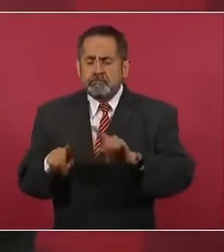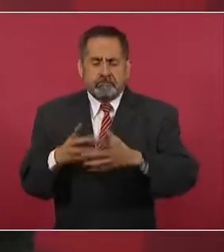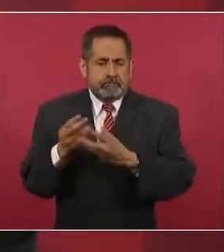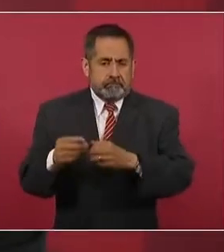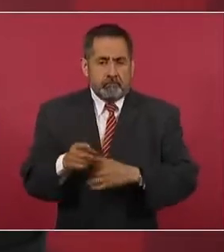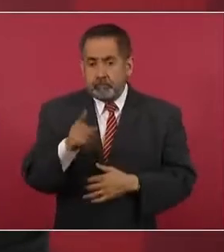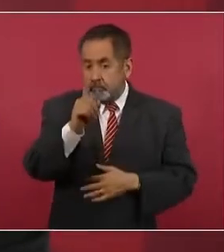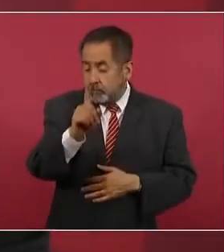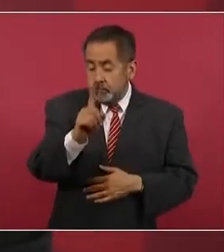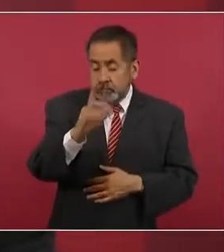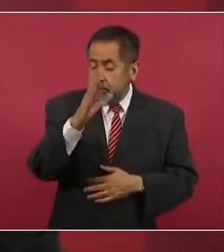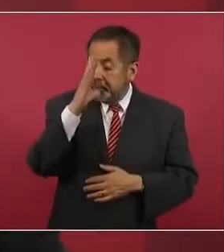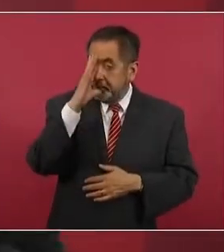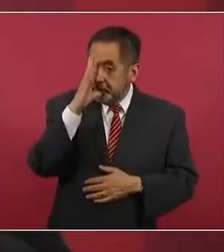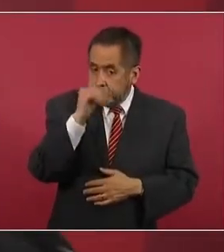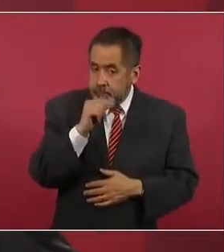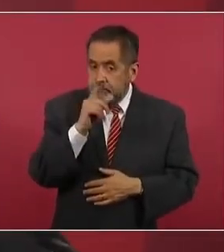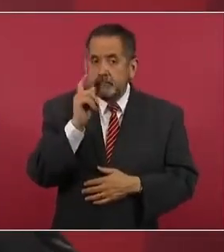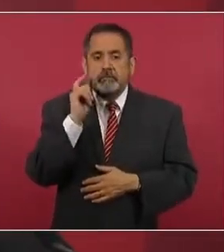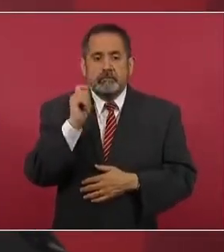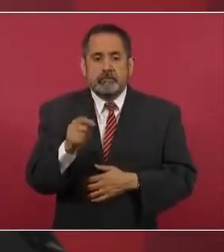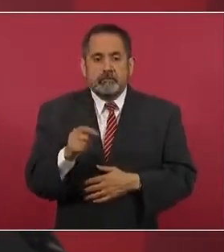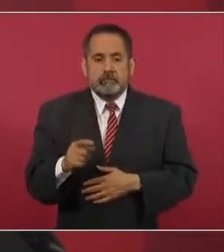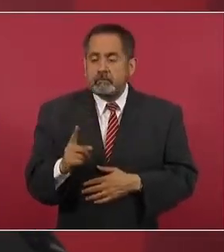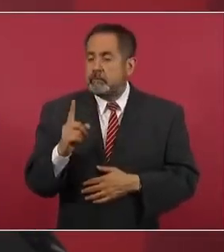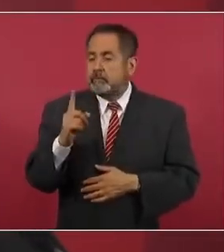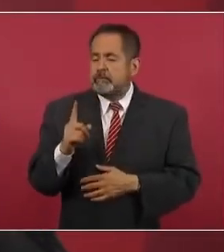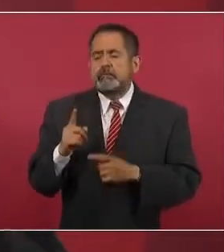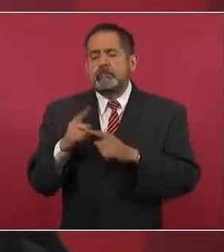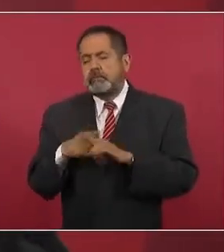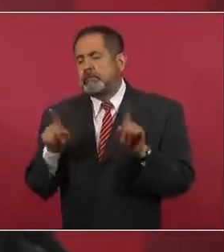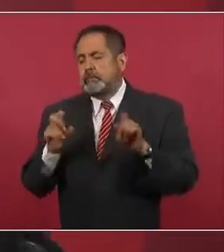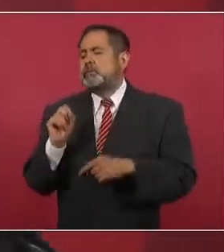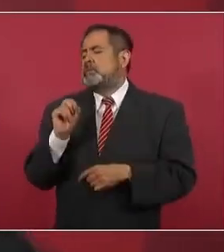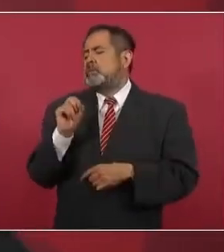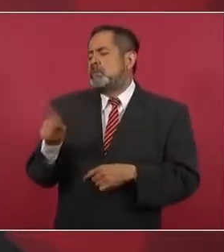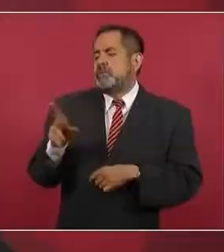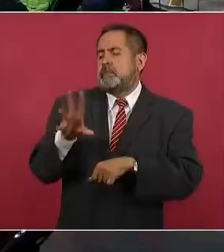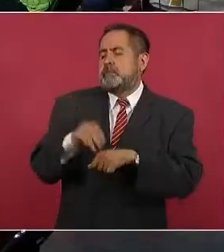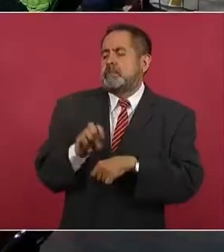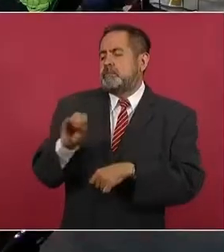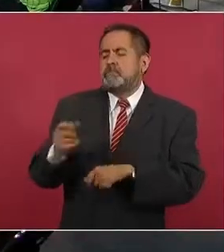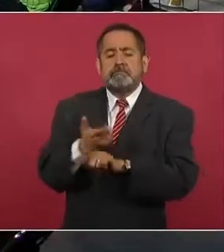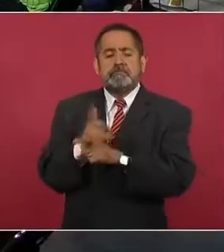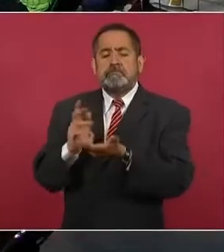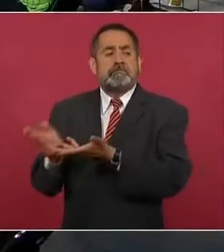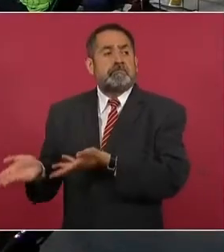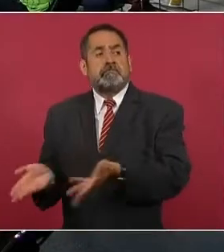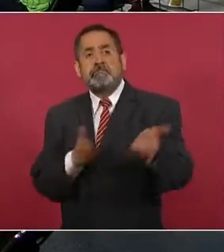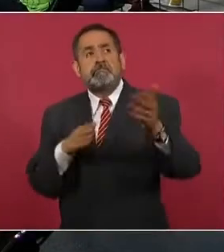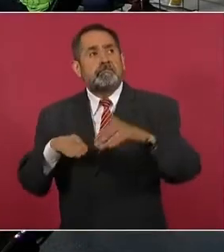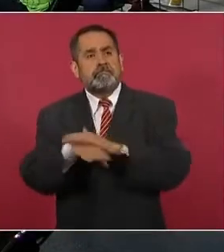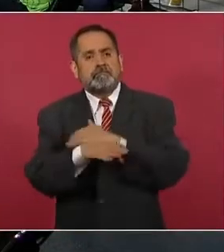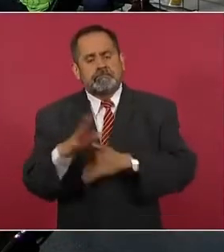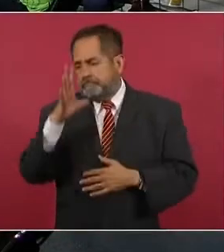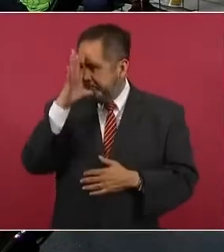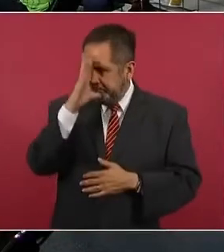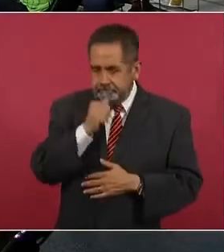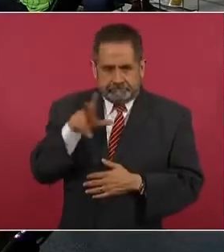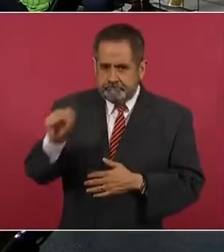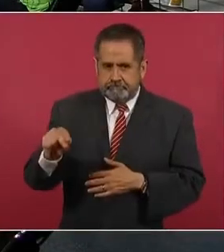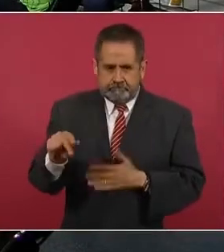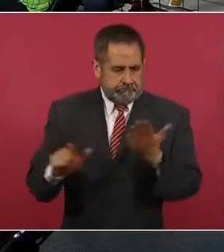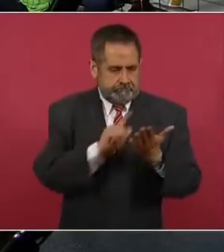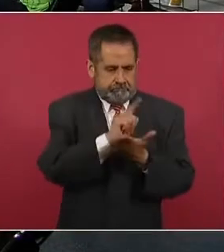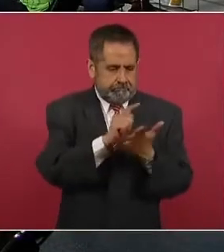se puede es tener una excepcionalidad y transcurrir por nuestro territorio sin ninguna condición legal. Eso no se puede porque la ley no